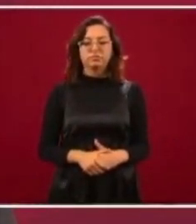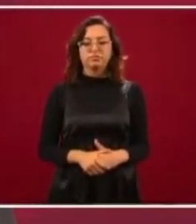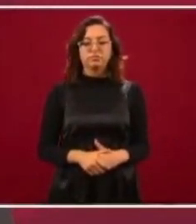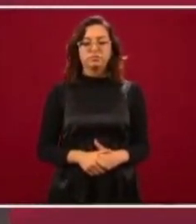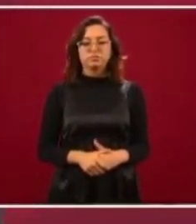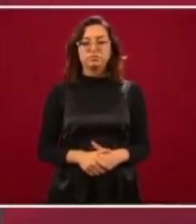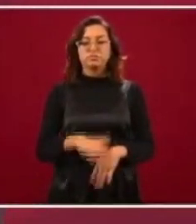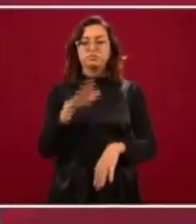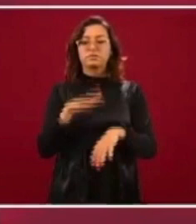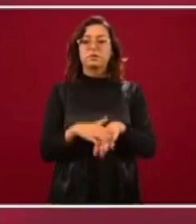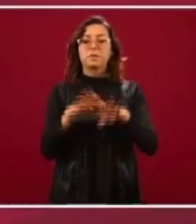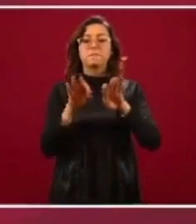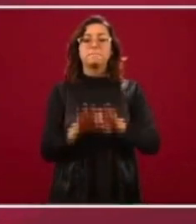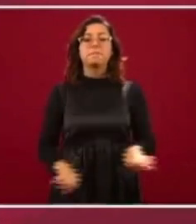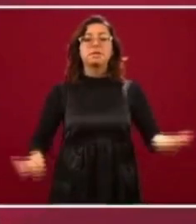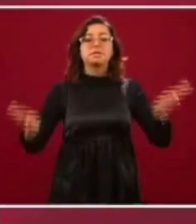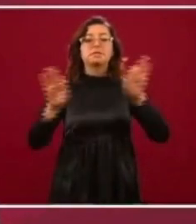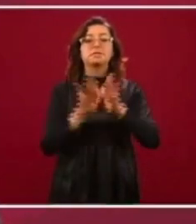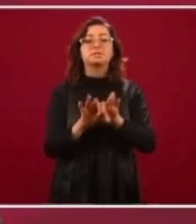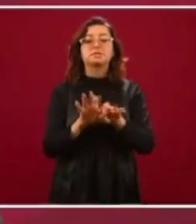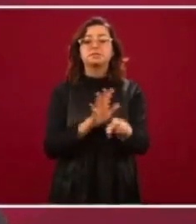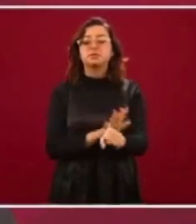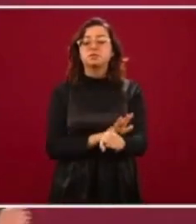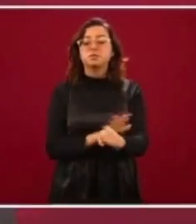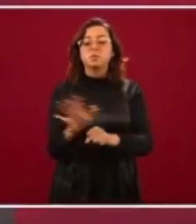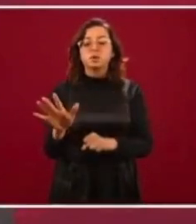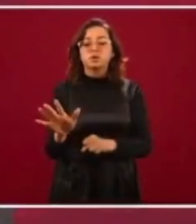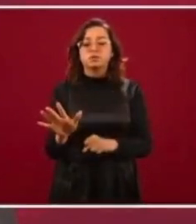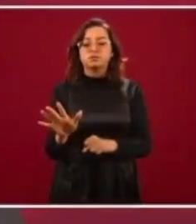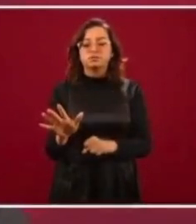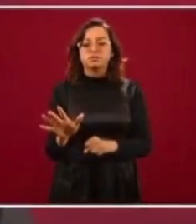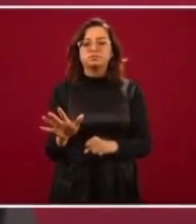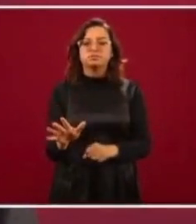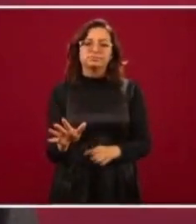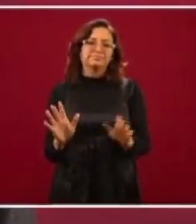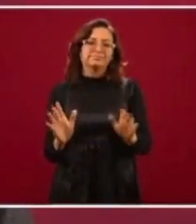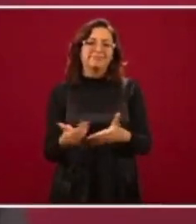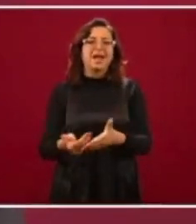lo más importante es que estamos preparados